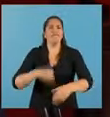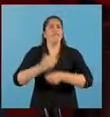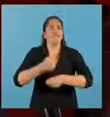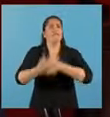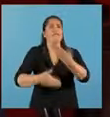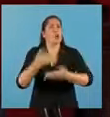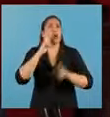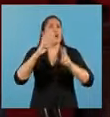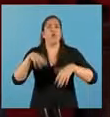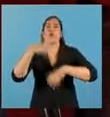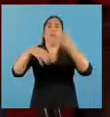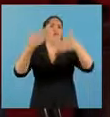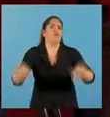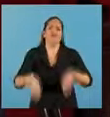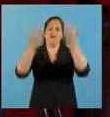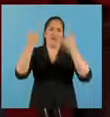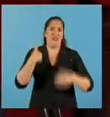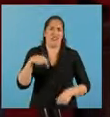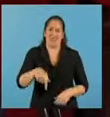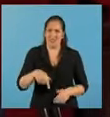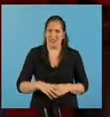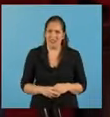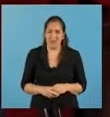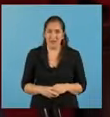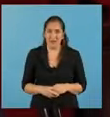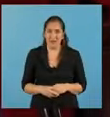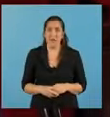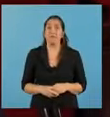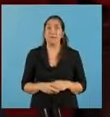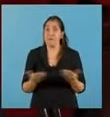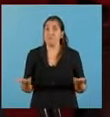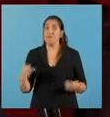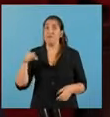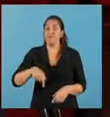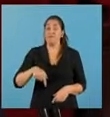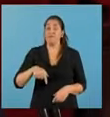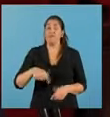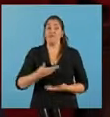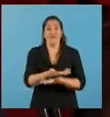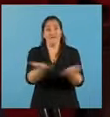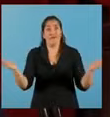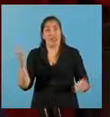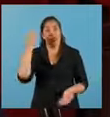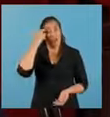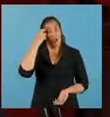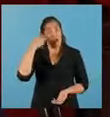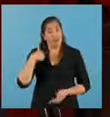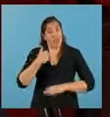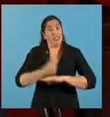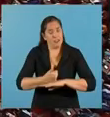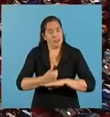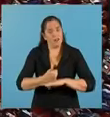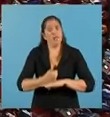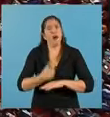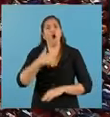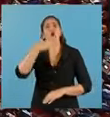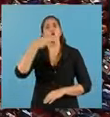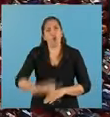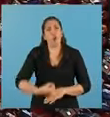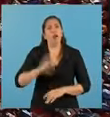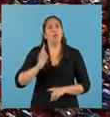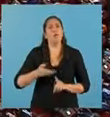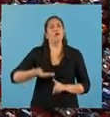tan ansiado. En esta materia, frente a este honorable Congreso, hemos comenzado a cumplir lo anunciado el